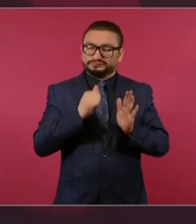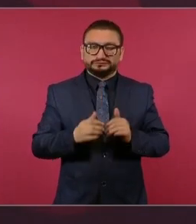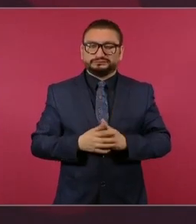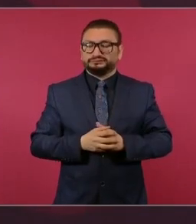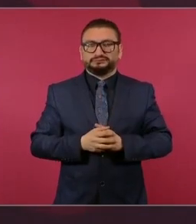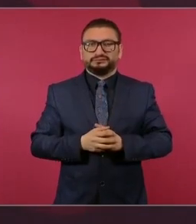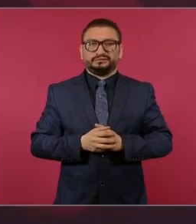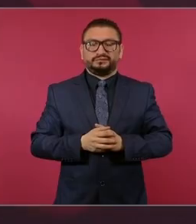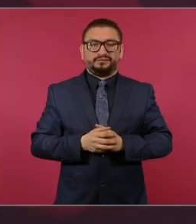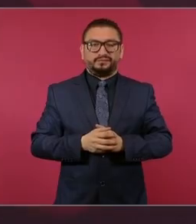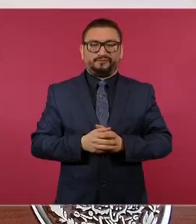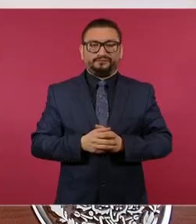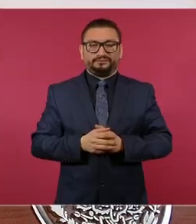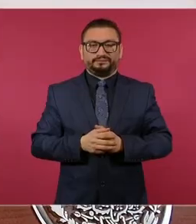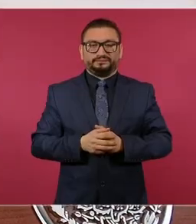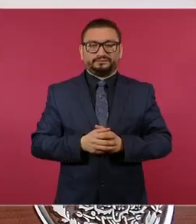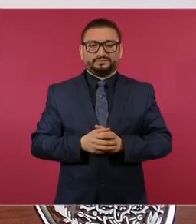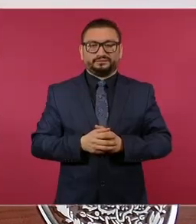porque